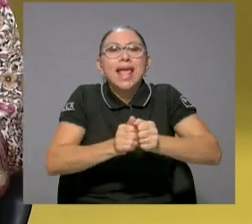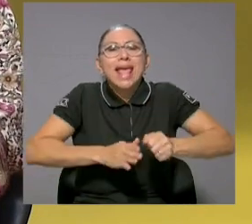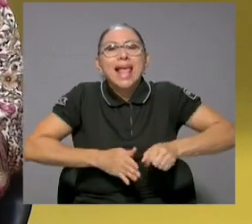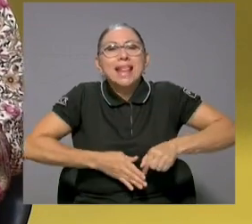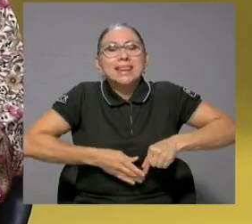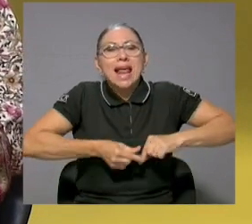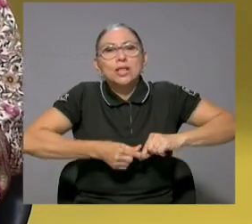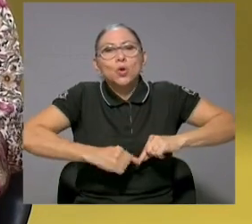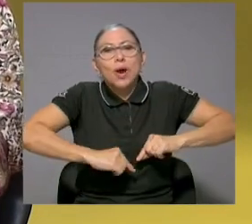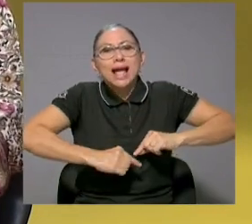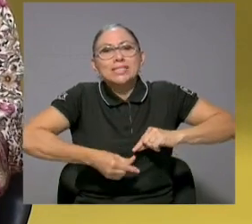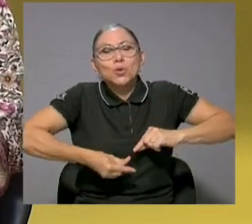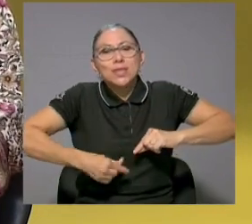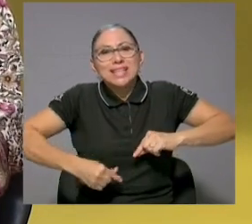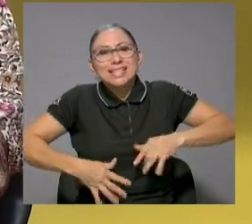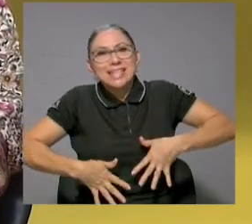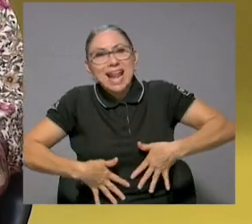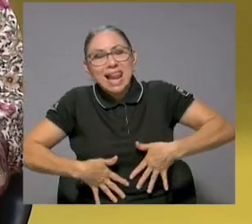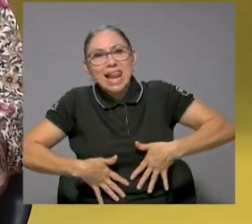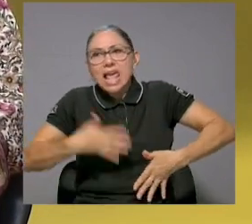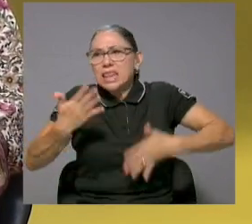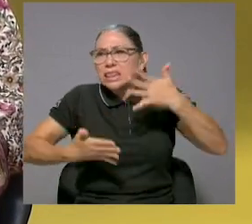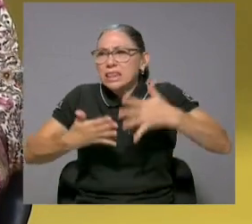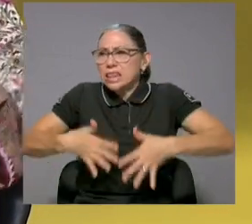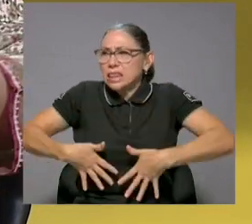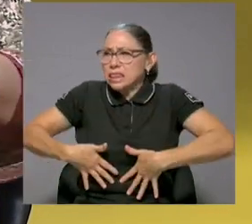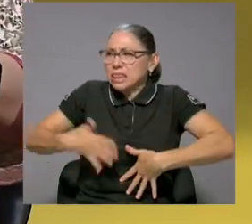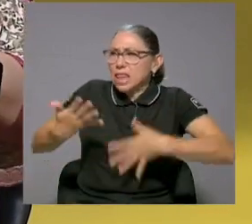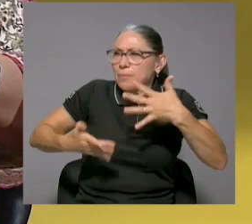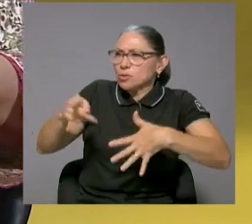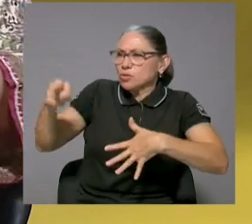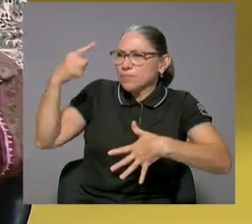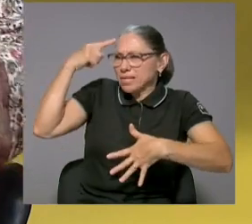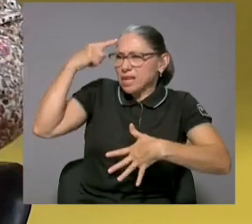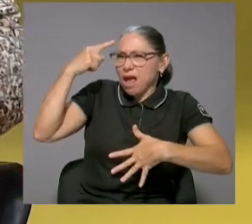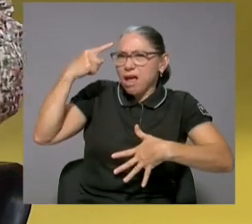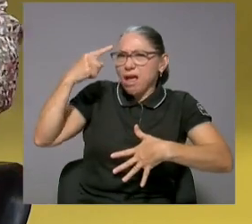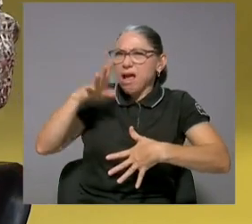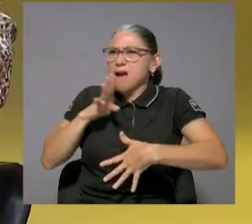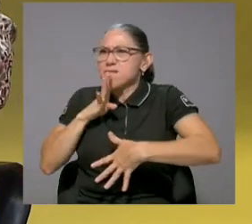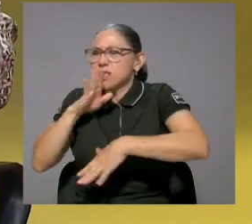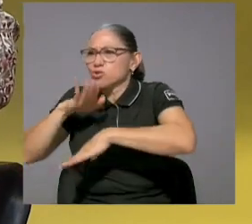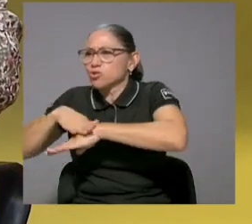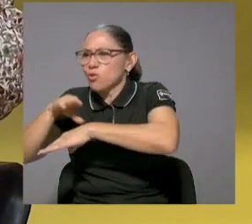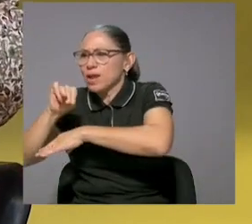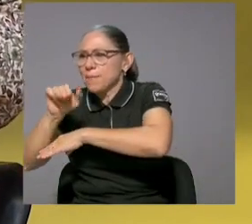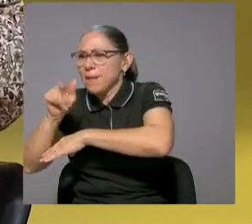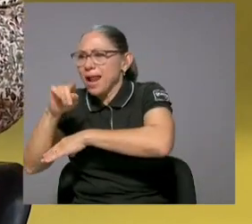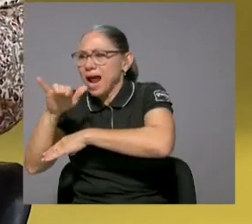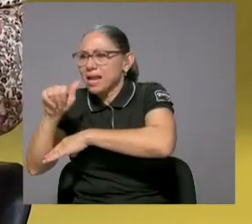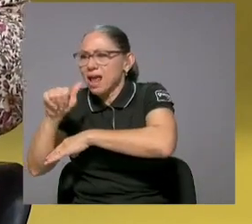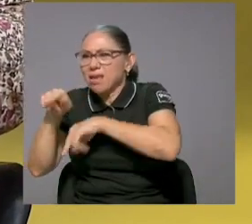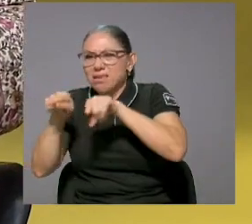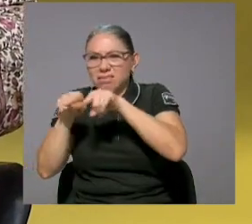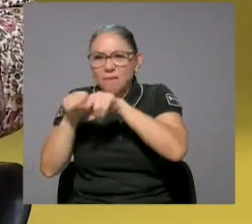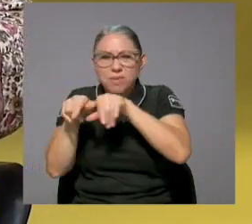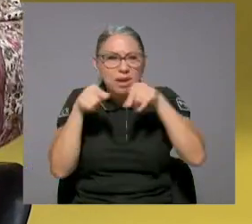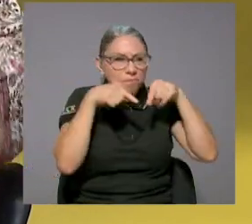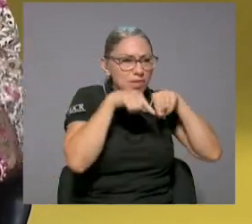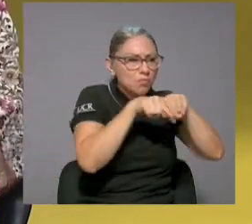puede ser que los televidentes estén pensando, pero ¿por qué estamos hablando de malaria y al mismo tiempo de hepatitis A? Y es